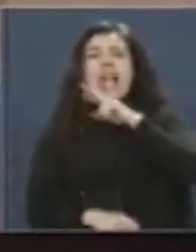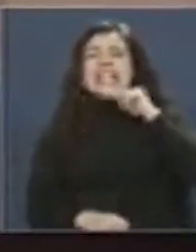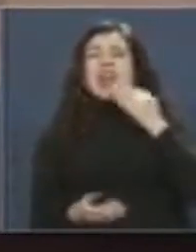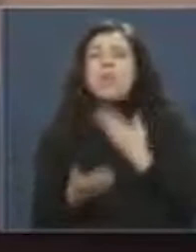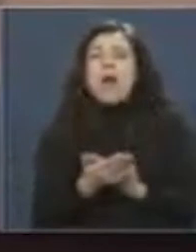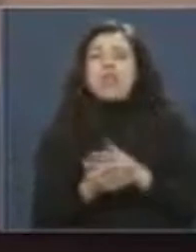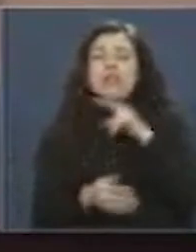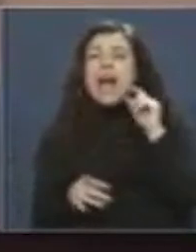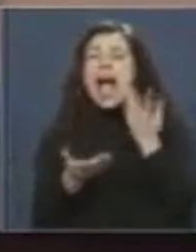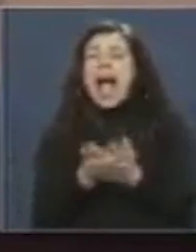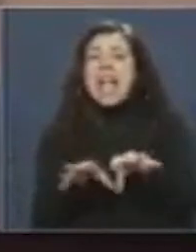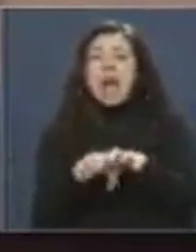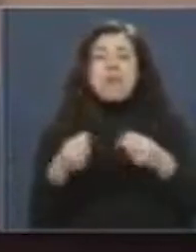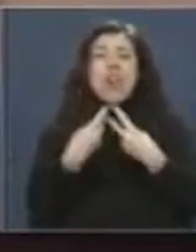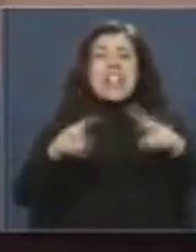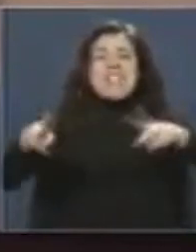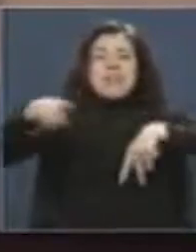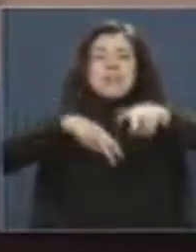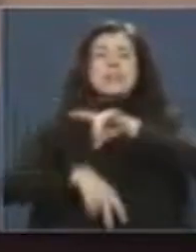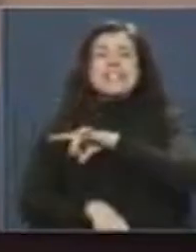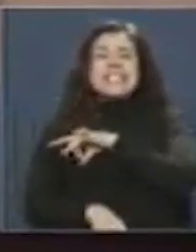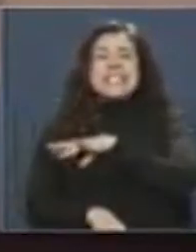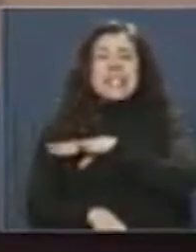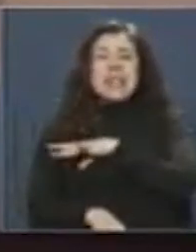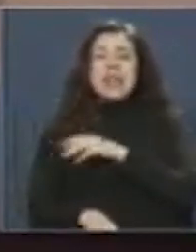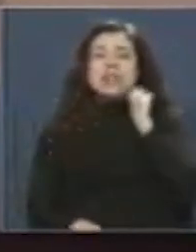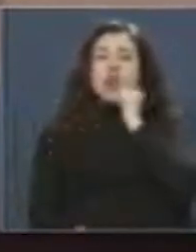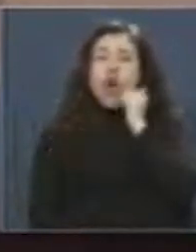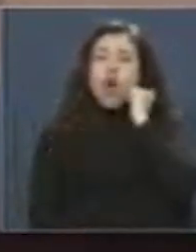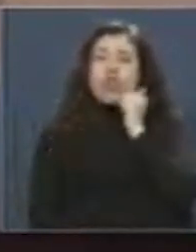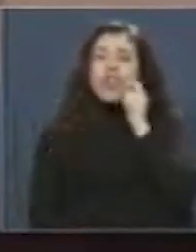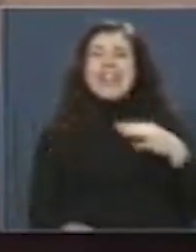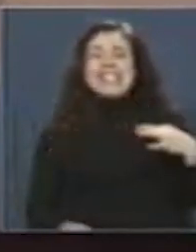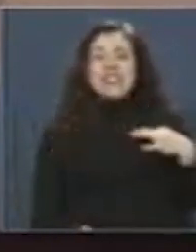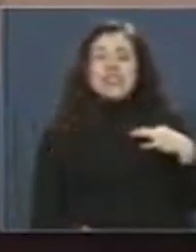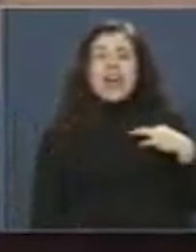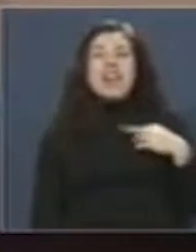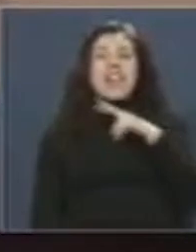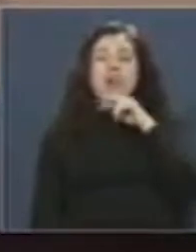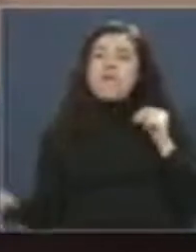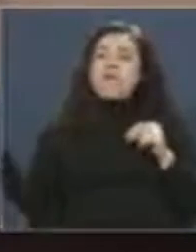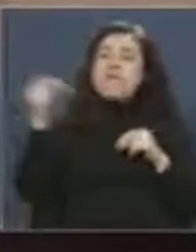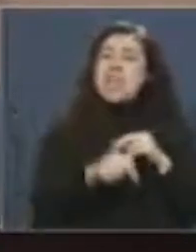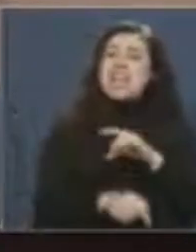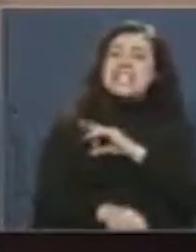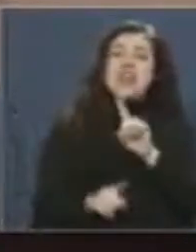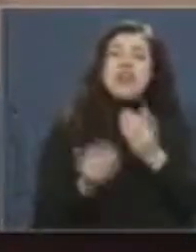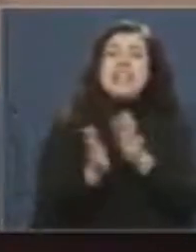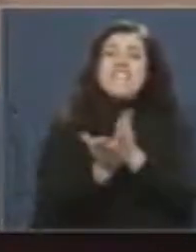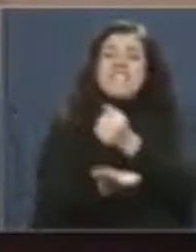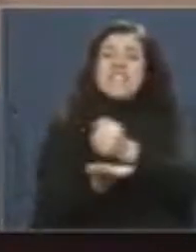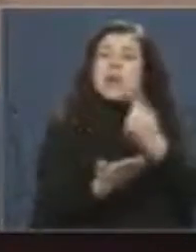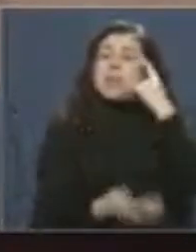Israel tiene un tratado de libre tránsito con Chile en el cual todos los días entran ciudadanos israelíes a Chile sin visa, pero chilenos